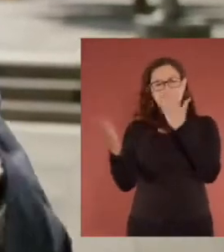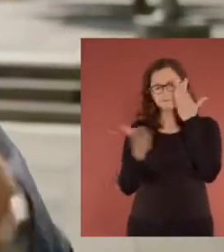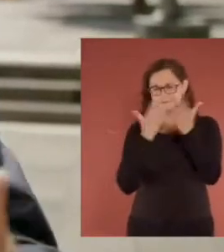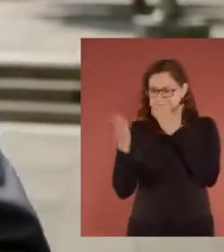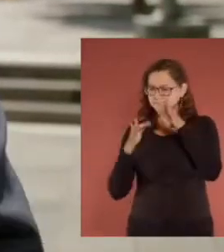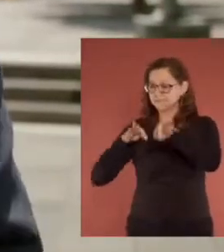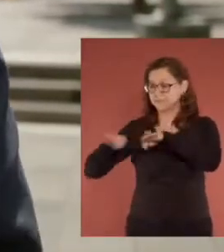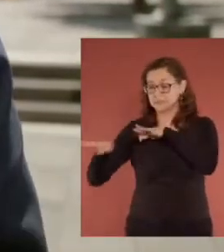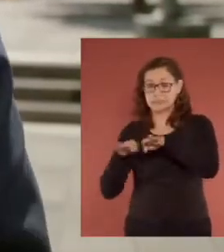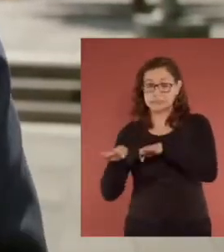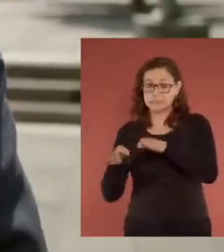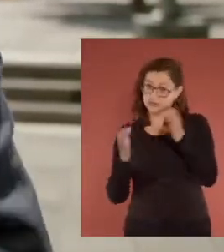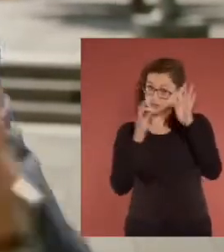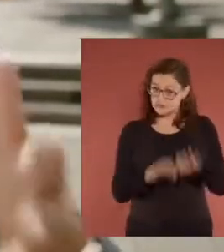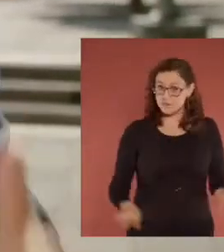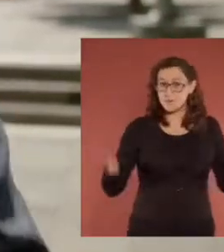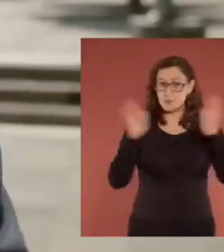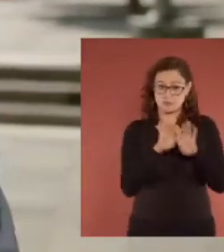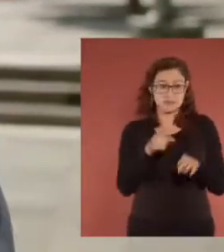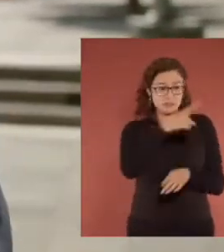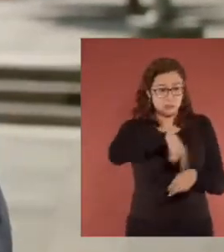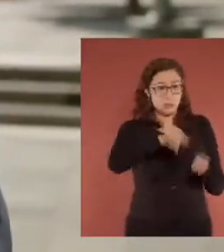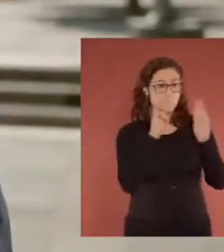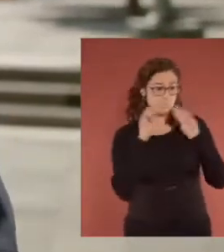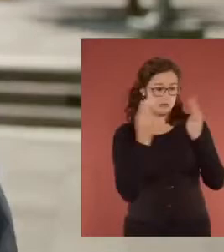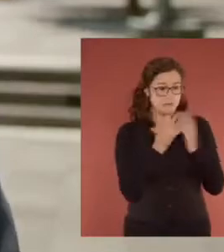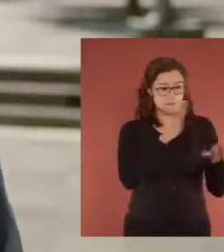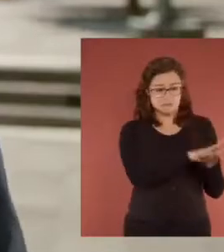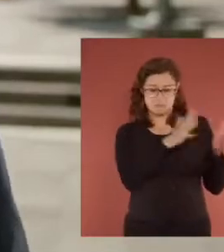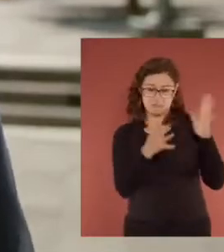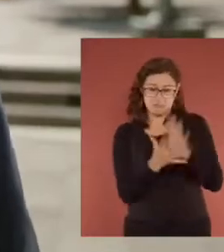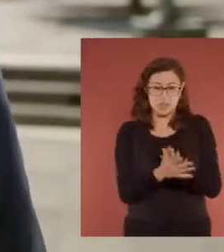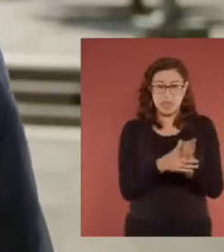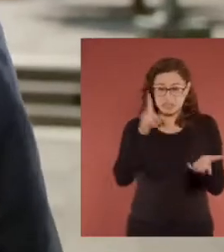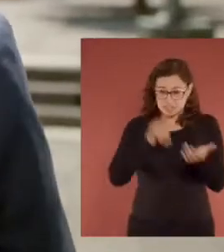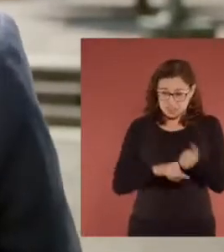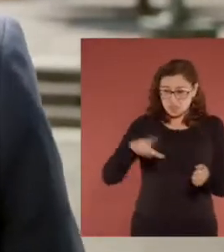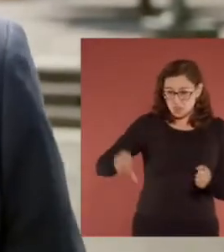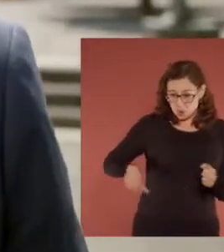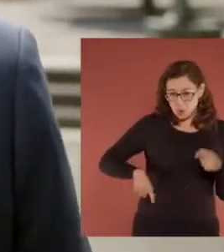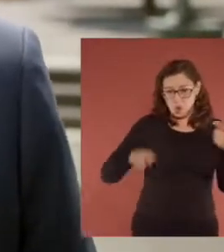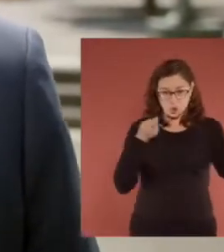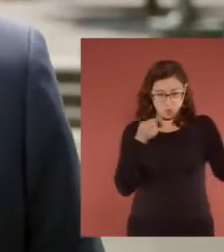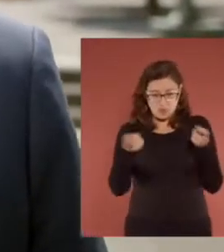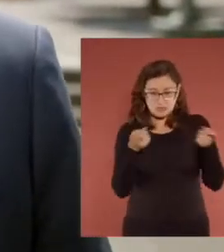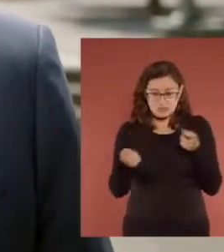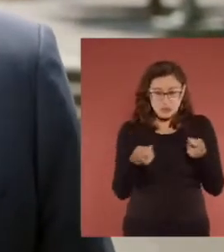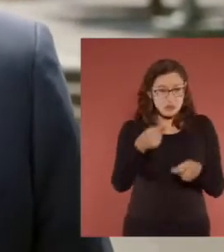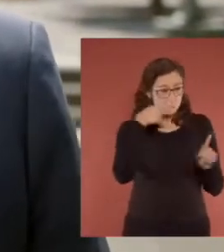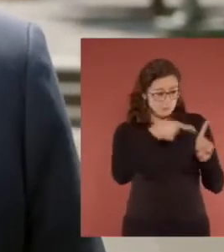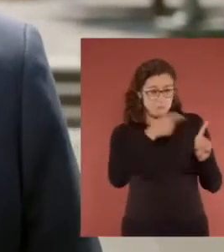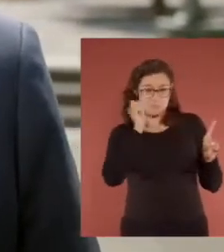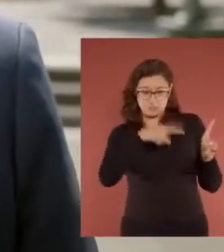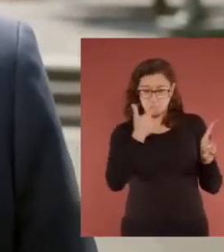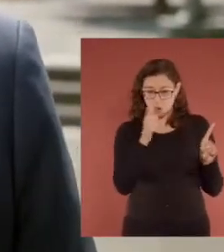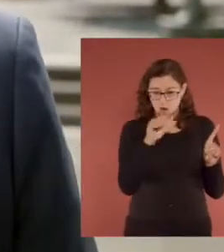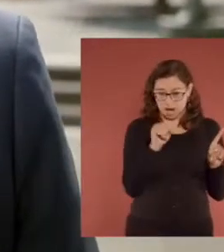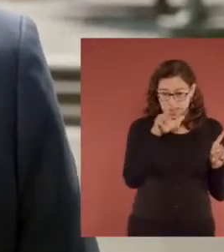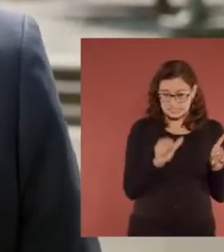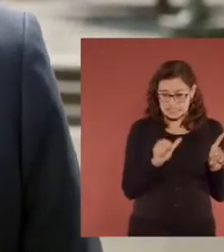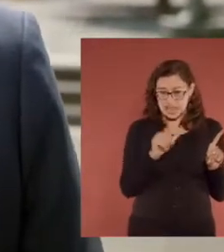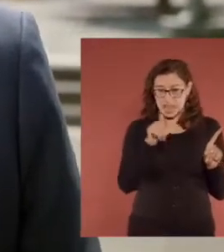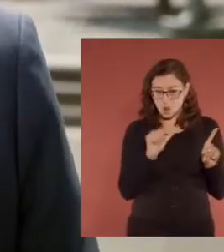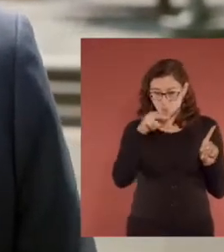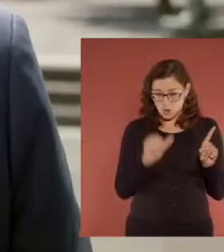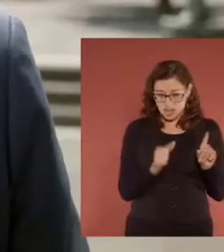pueda tomar alguien que decide o no llamar a la línea de la vida o no tomar las alternativas que se presentan